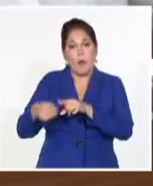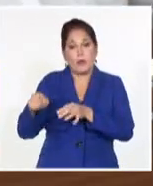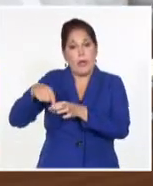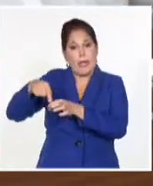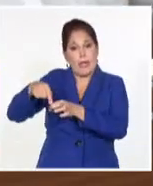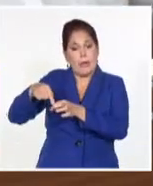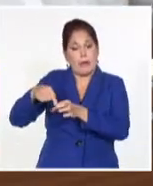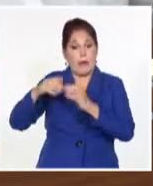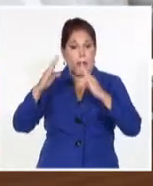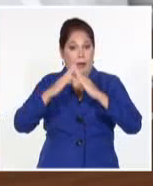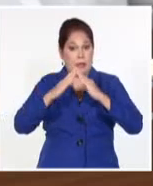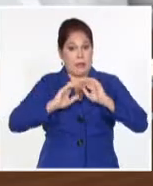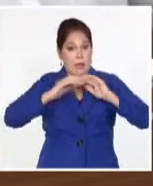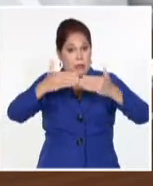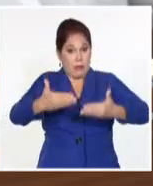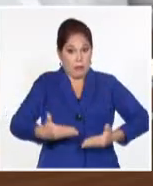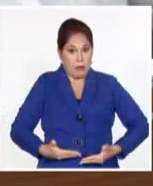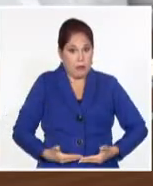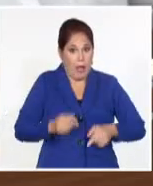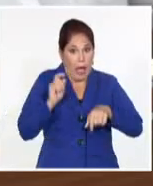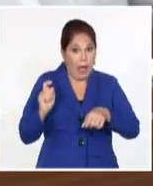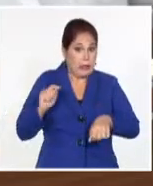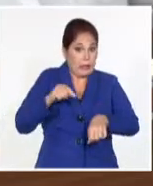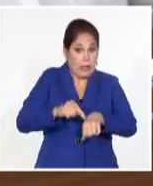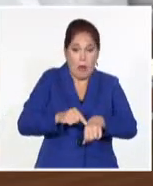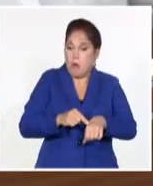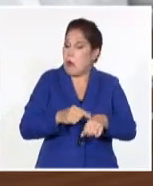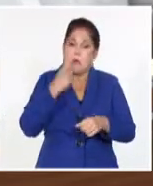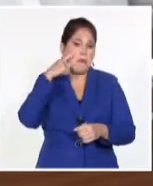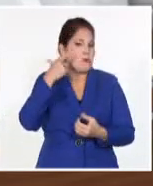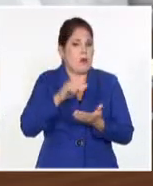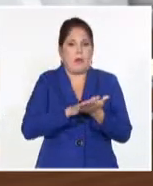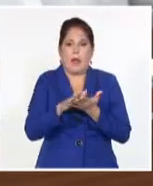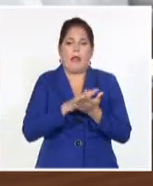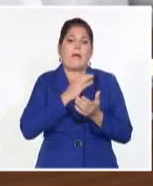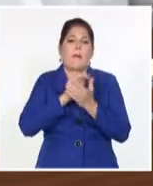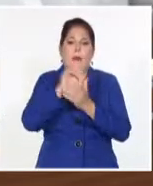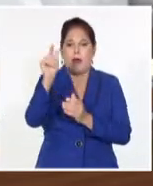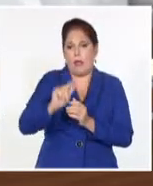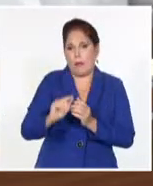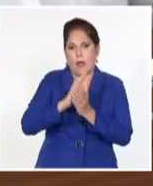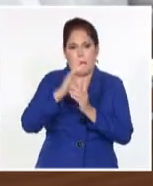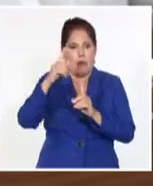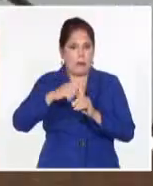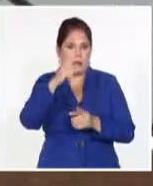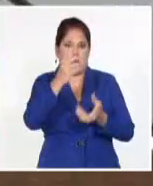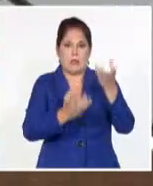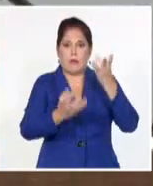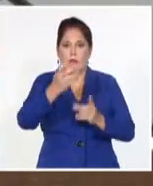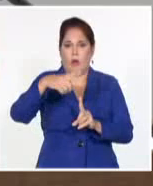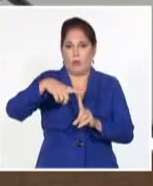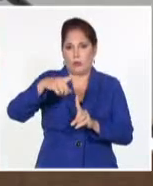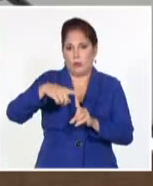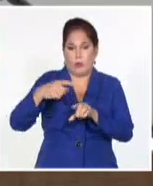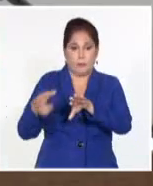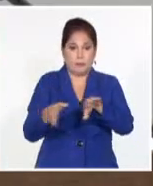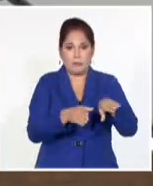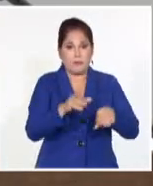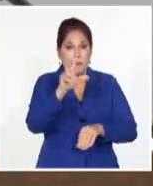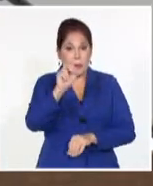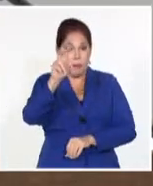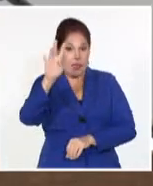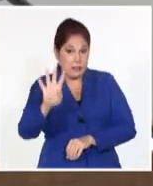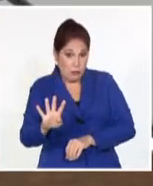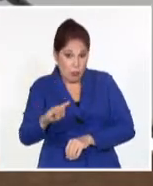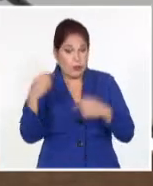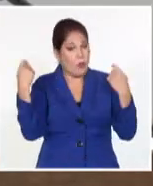maternos, hay varias provincias que hasta ahora no han identificado acciones como Mayabeque, Matanzas, Cienfuegos, Las Tunas. El 2024 tiene que ser